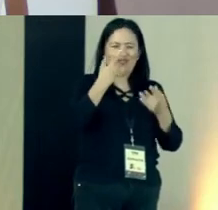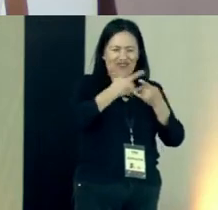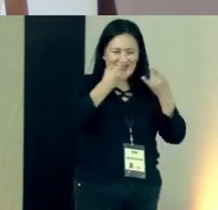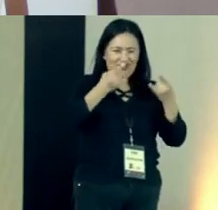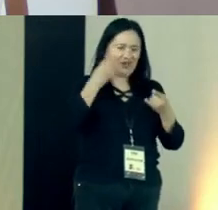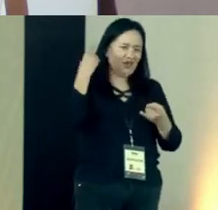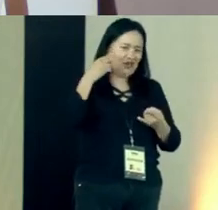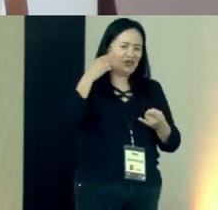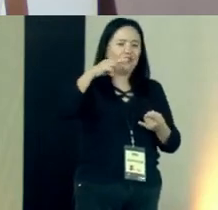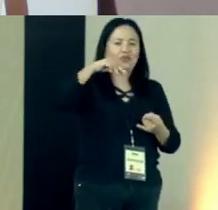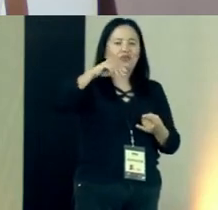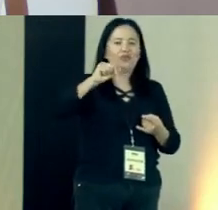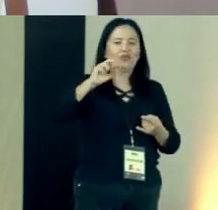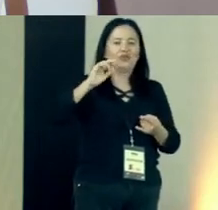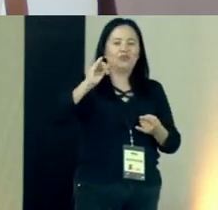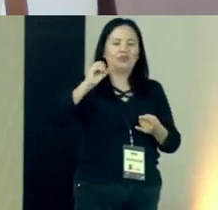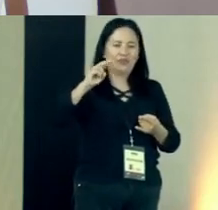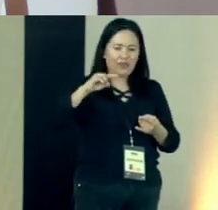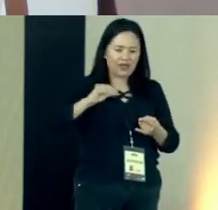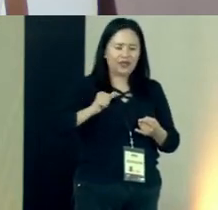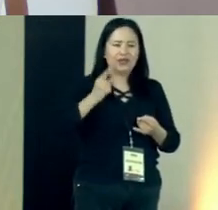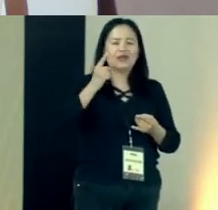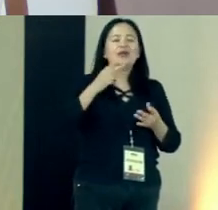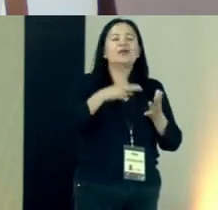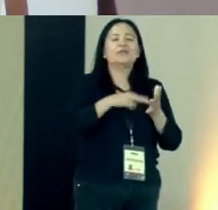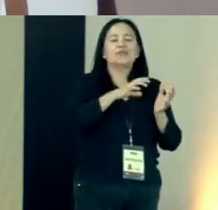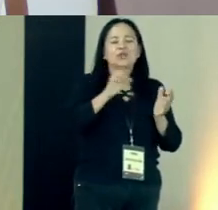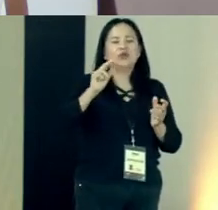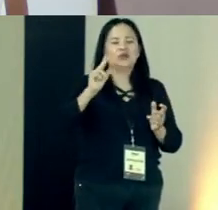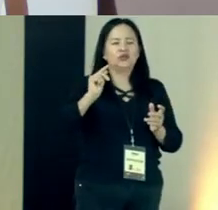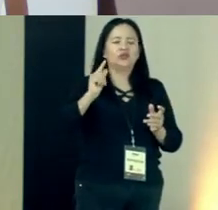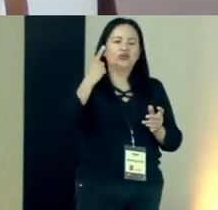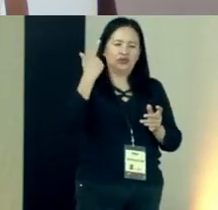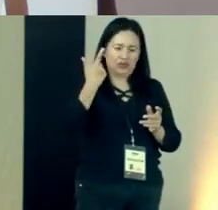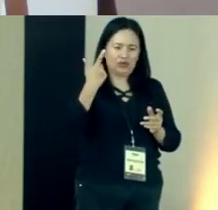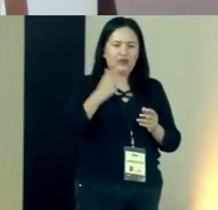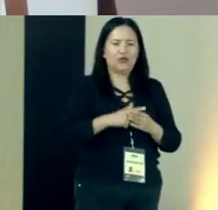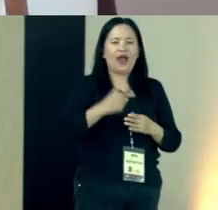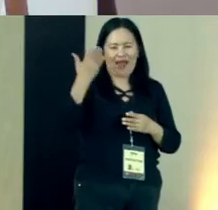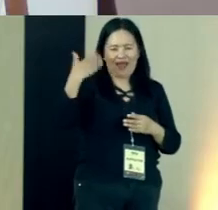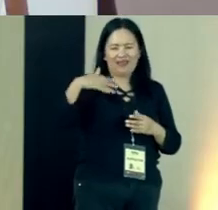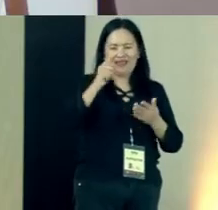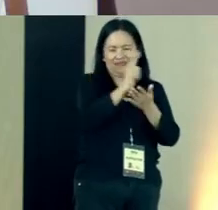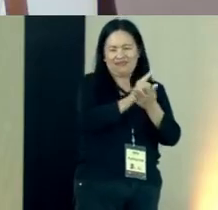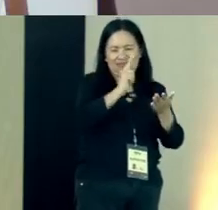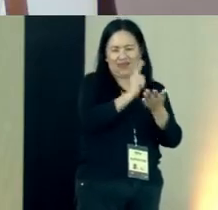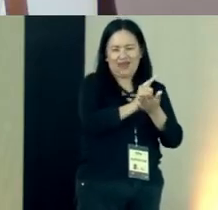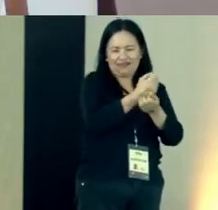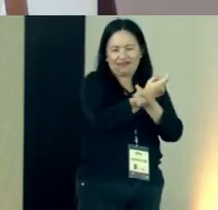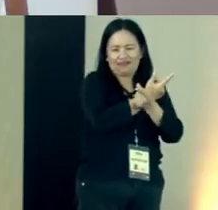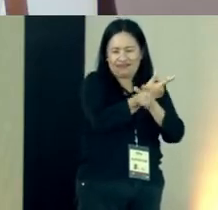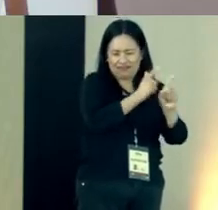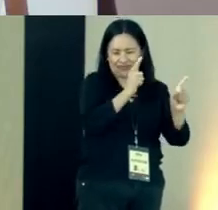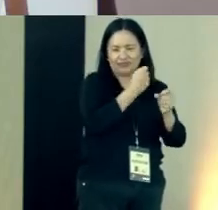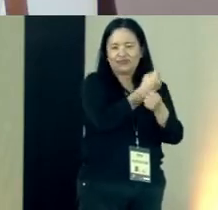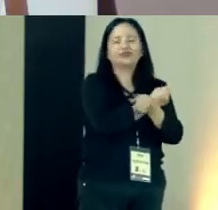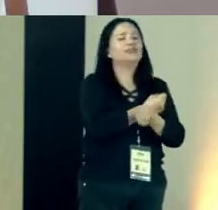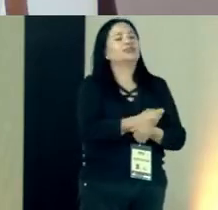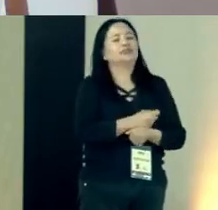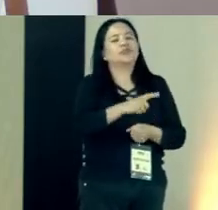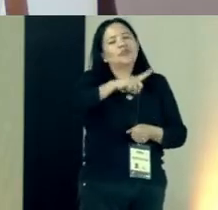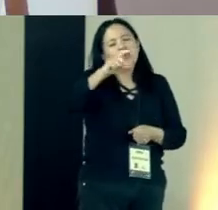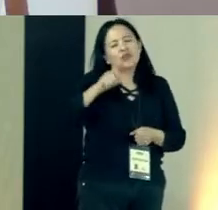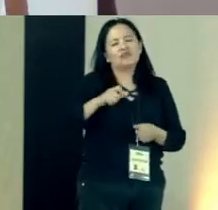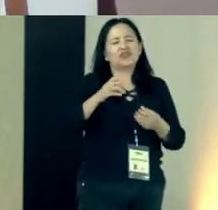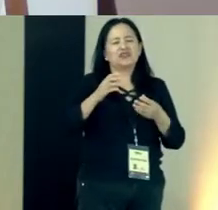el primero, de 1871, unos meses antes de que se promulgara la ley del vientre libre. Y los otros dos ya son cuentos más famosos